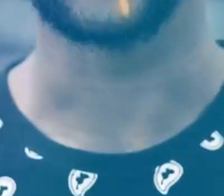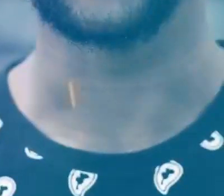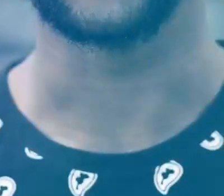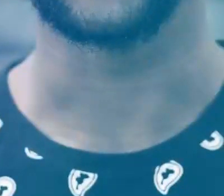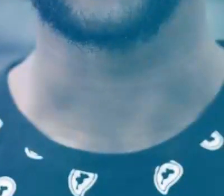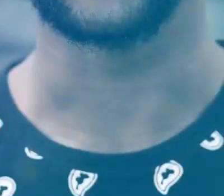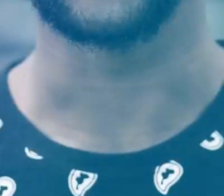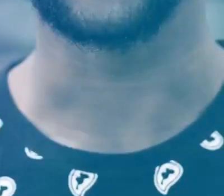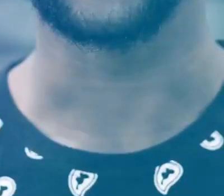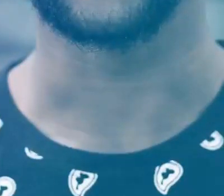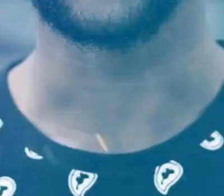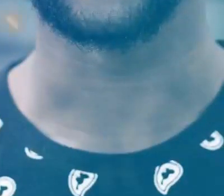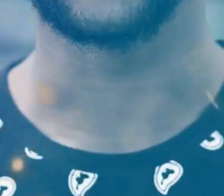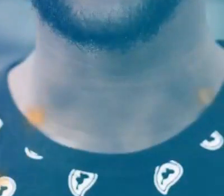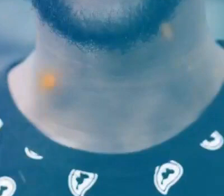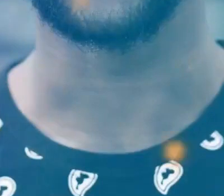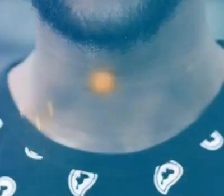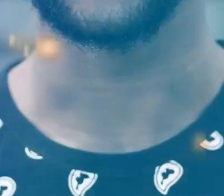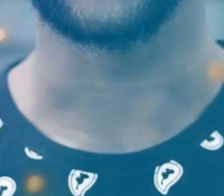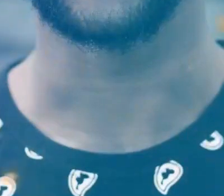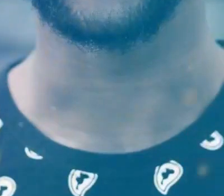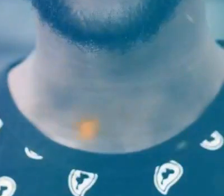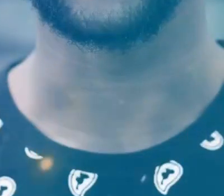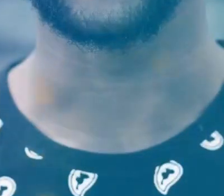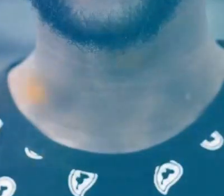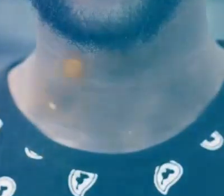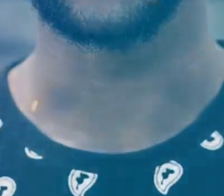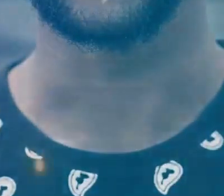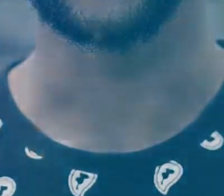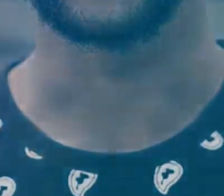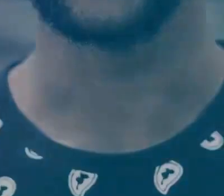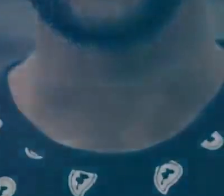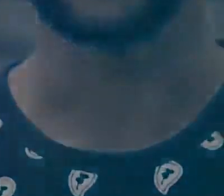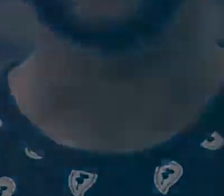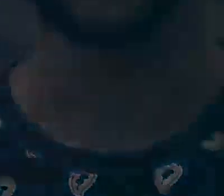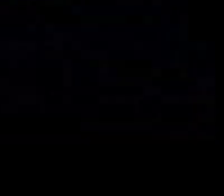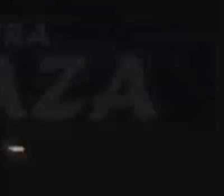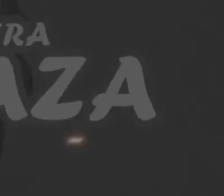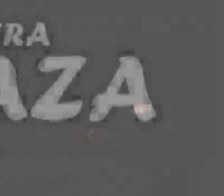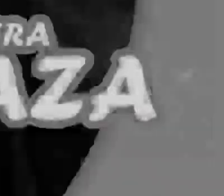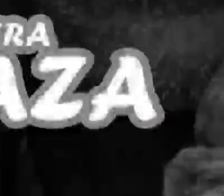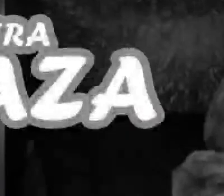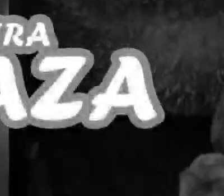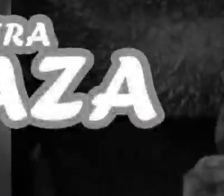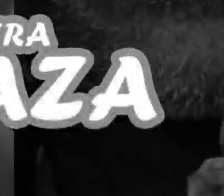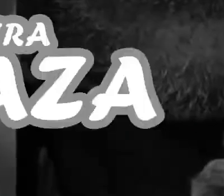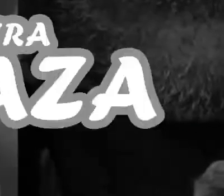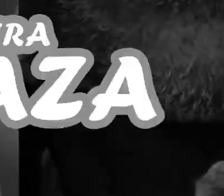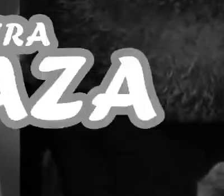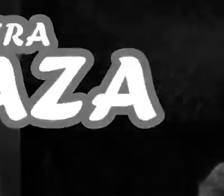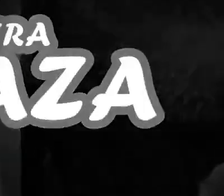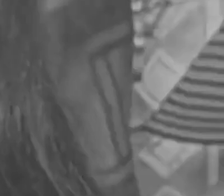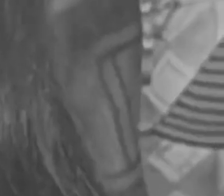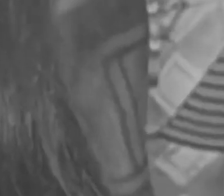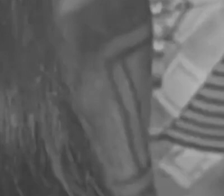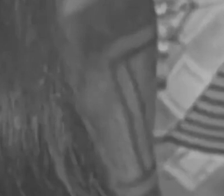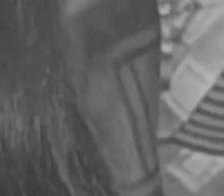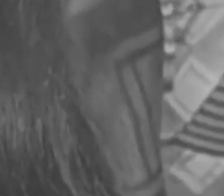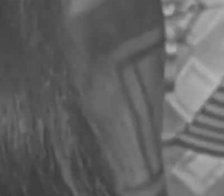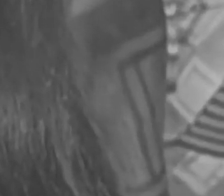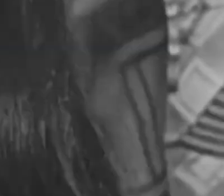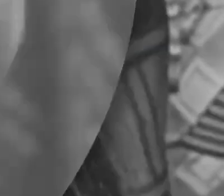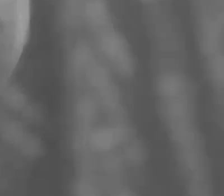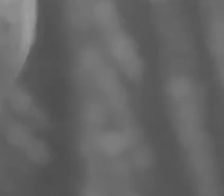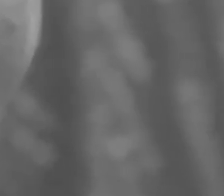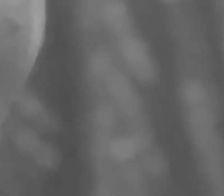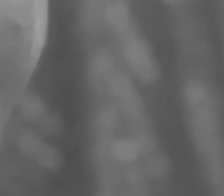Étnica Televisión presenta Minuto Étnico. ¿Qué hace el colectivo Rescatando Tradiciones